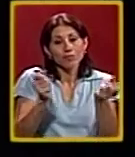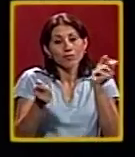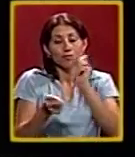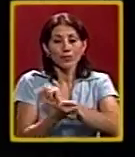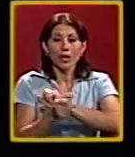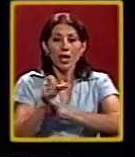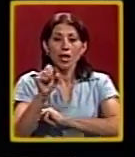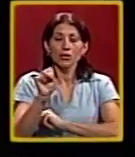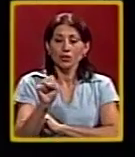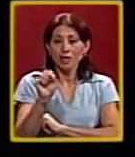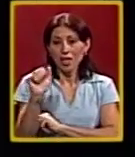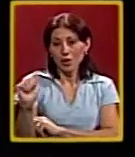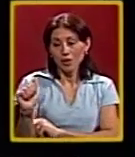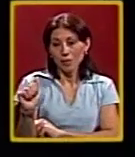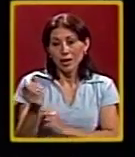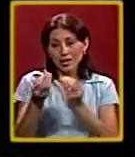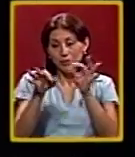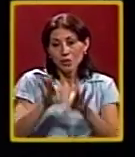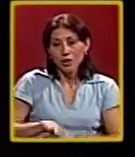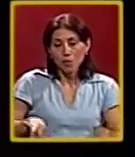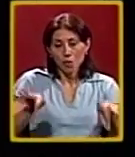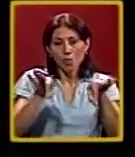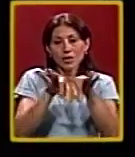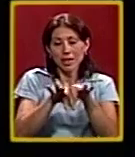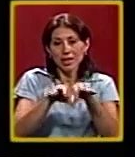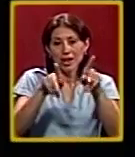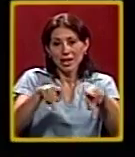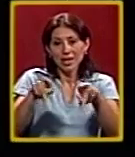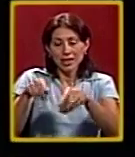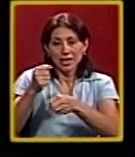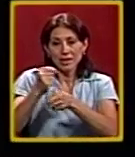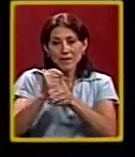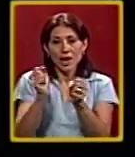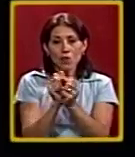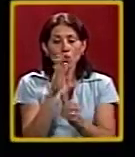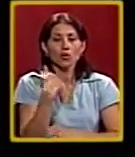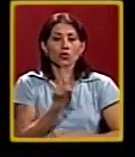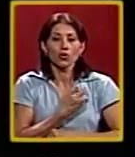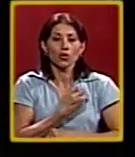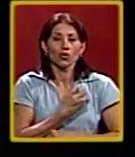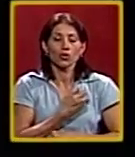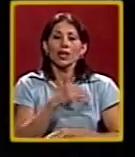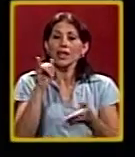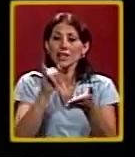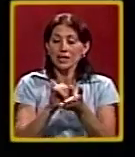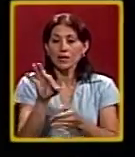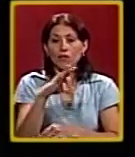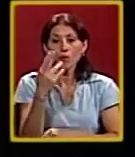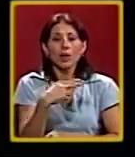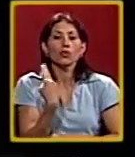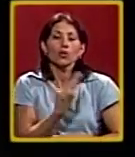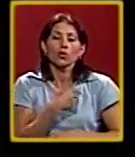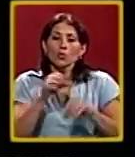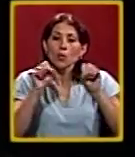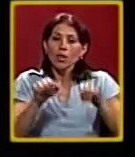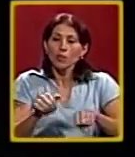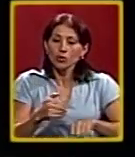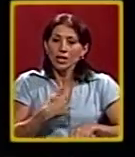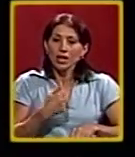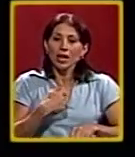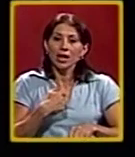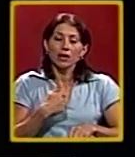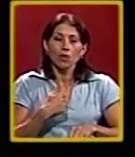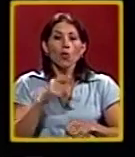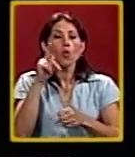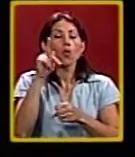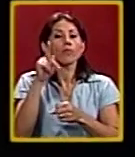muy importante, a la gente que trabaja con nosotros, y así podemos entonces también, como le digo, tener una